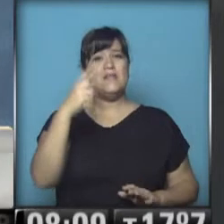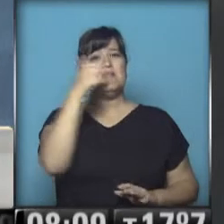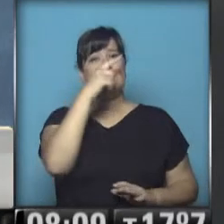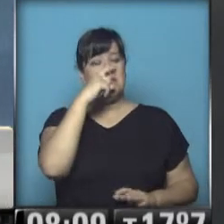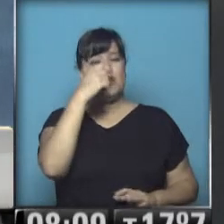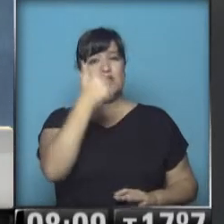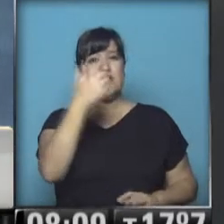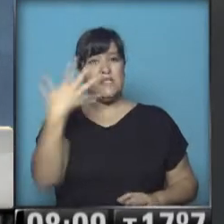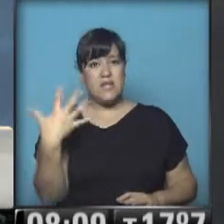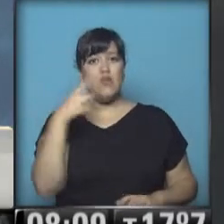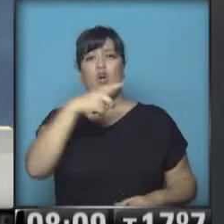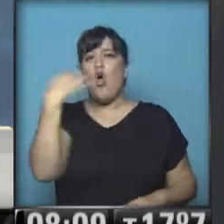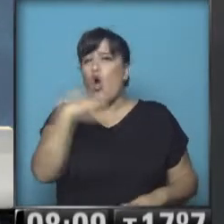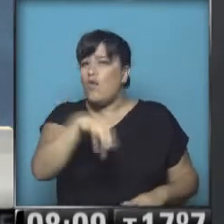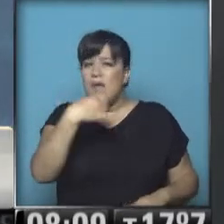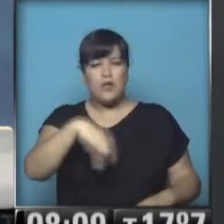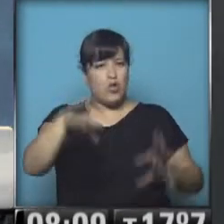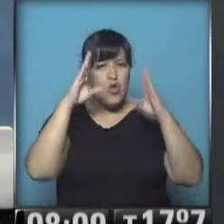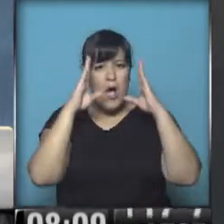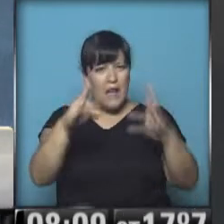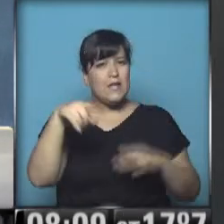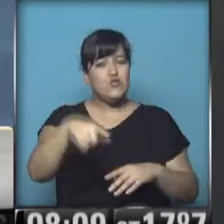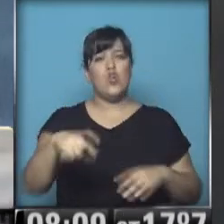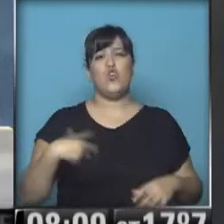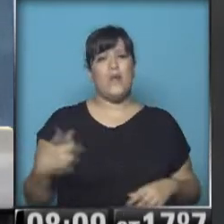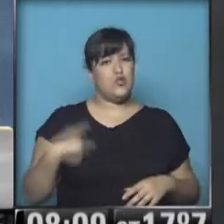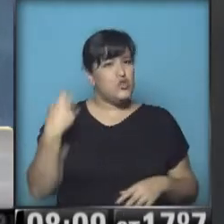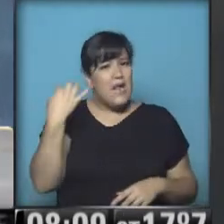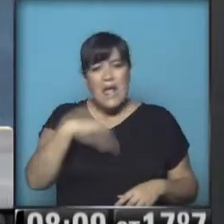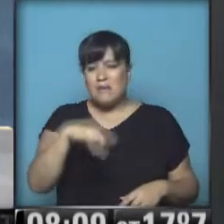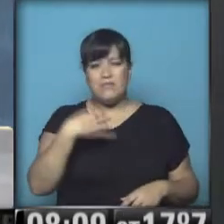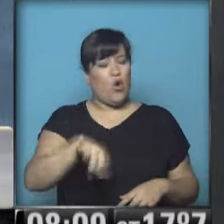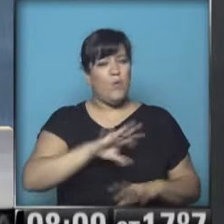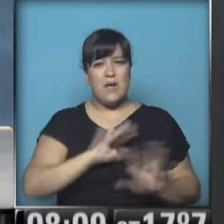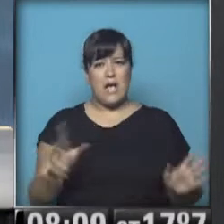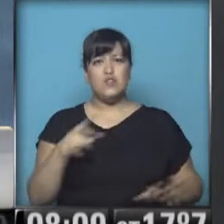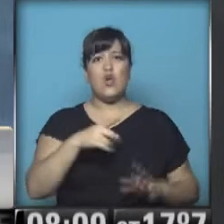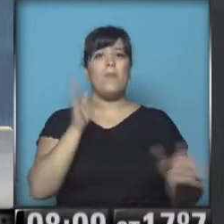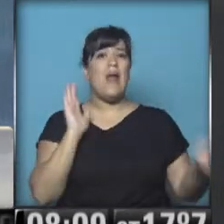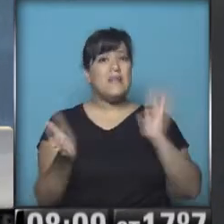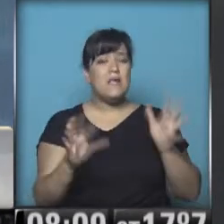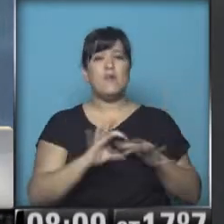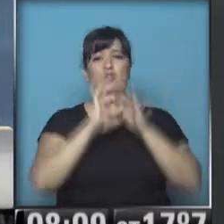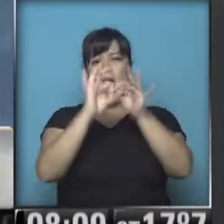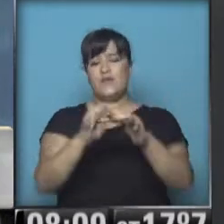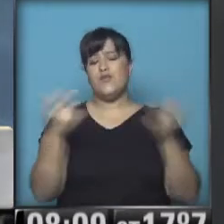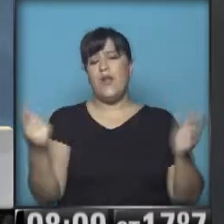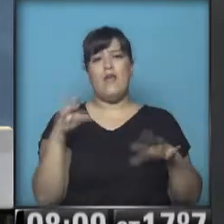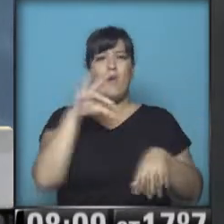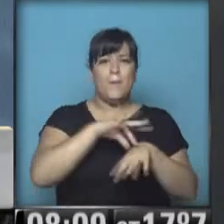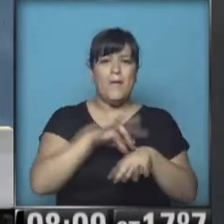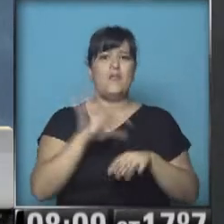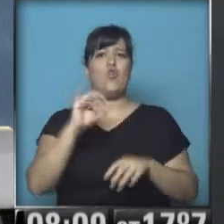obligatoriedad para la atención de las obras sociales para tratamientos que tienen que ver con tratamientos médicos